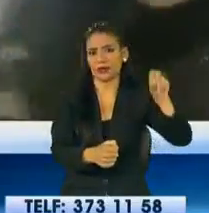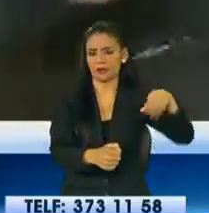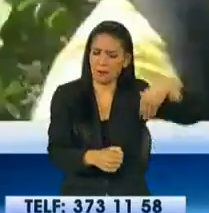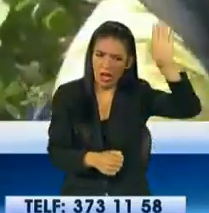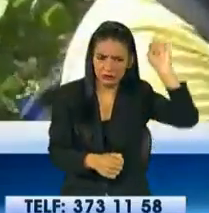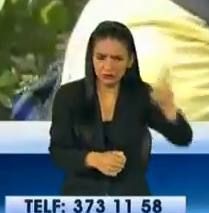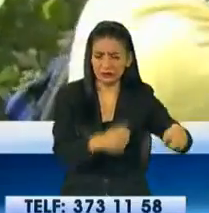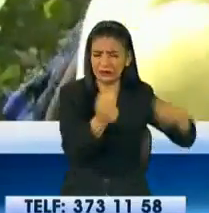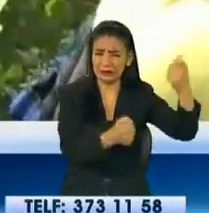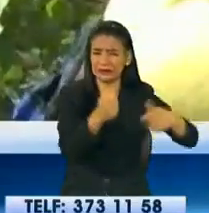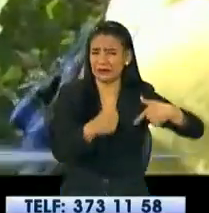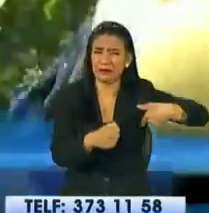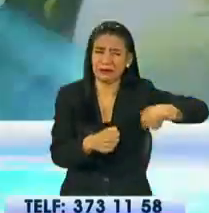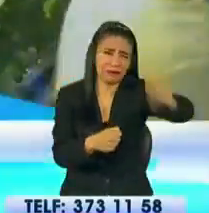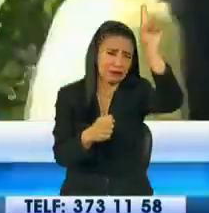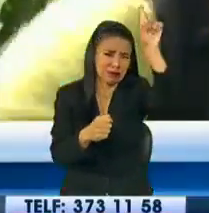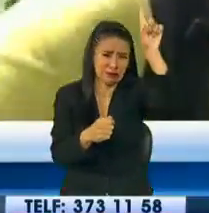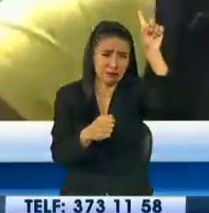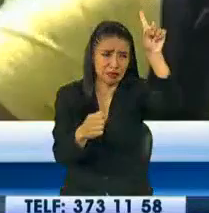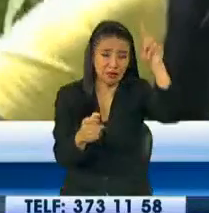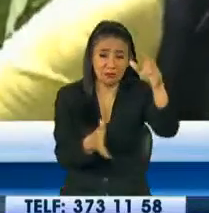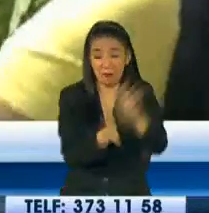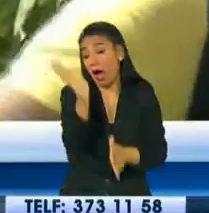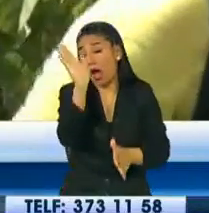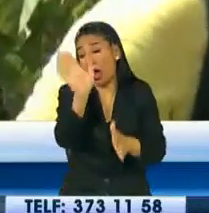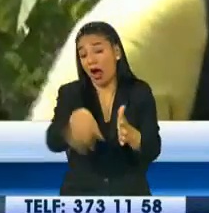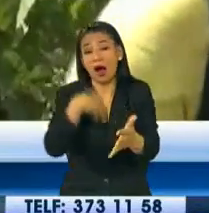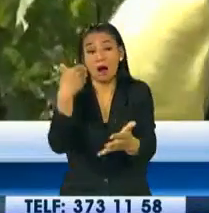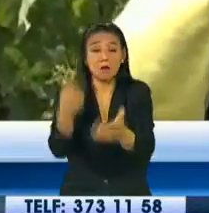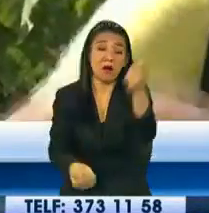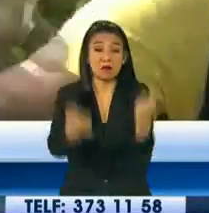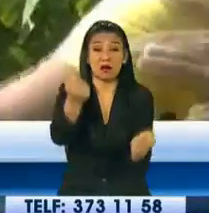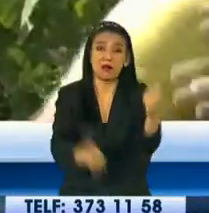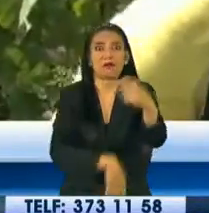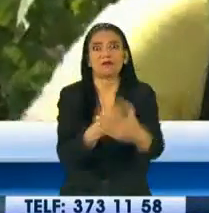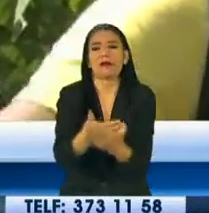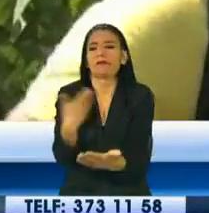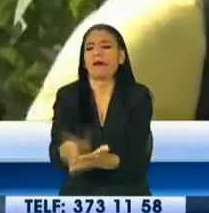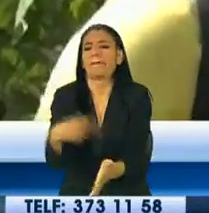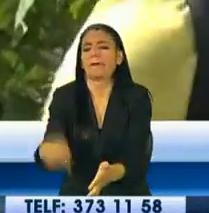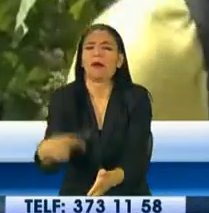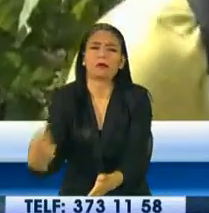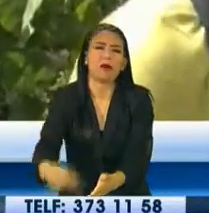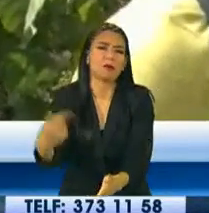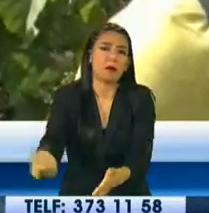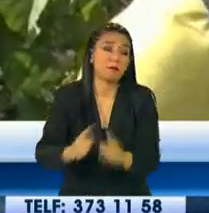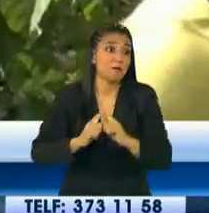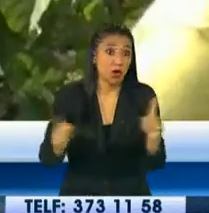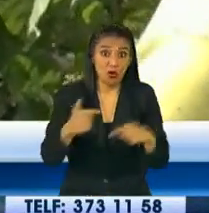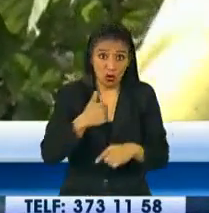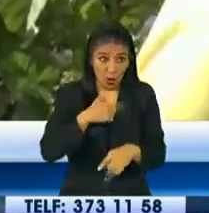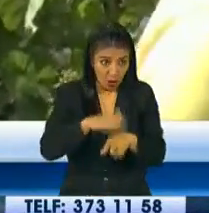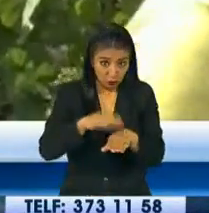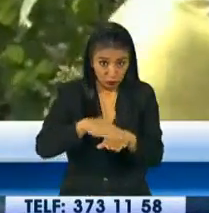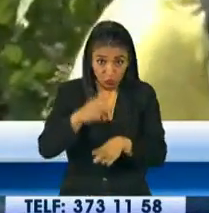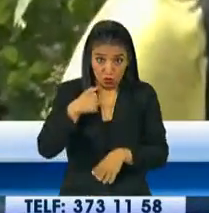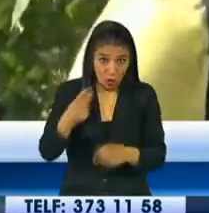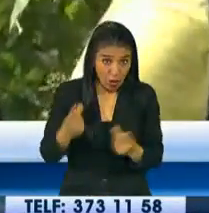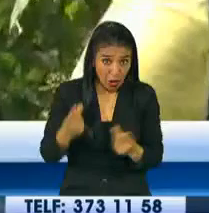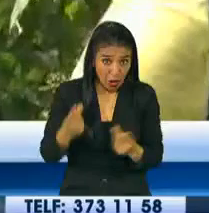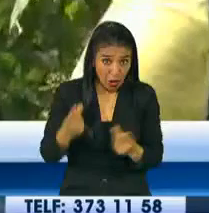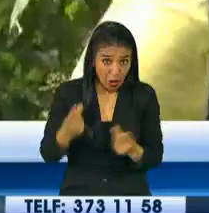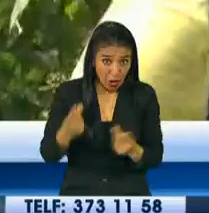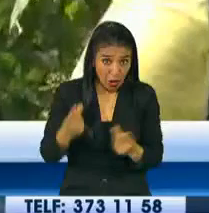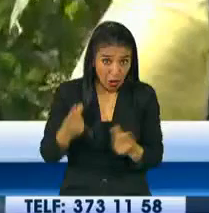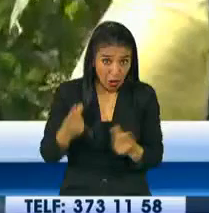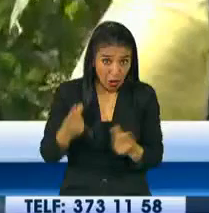y nos con el viento como que nos chispeó acá y nos hizo perder estabilidad y volcamos, pero no es porque venimos nosotros, si no nos hubiéramos matado,